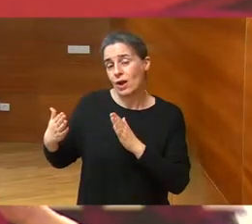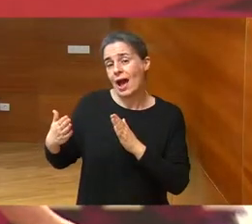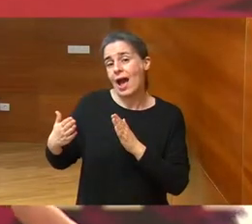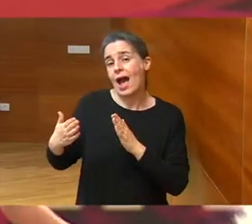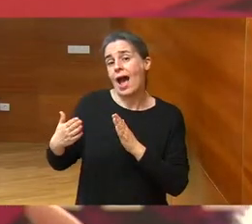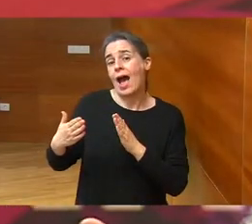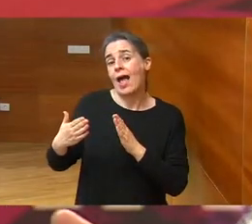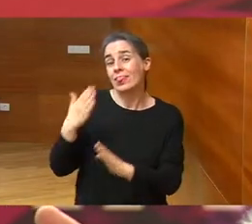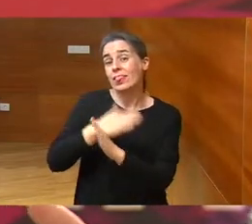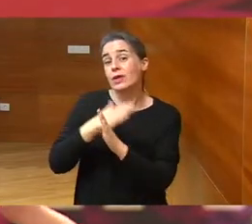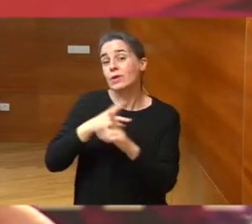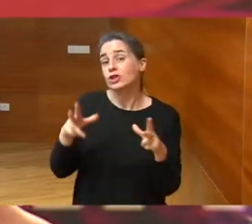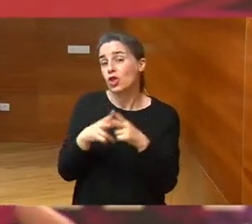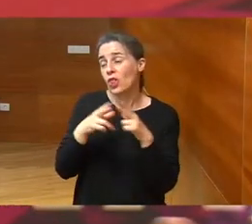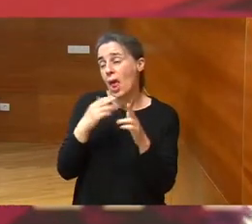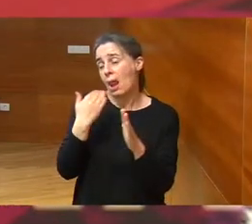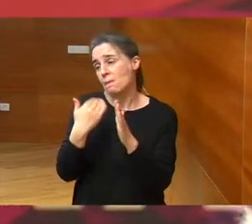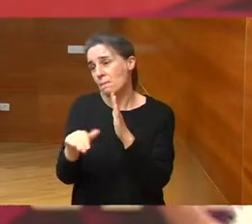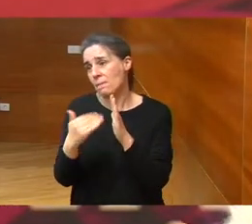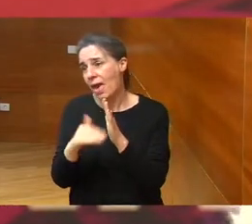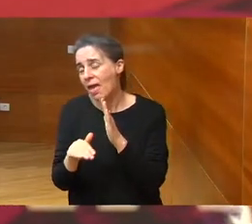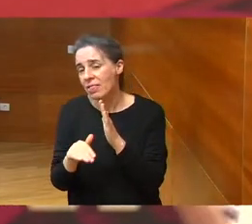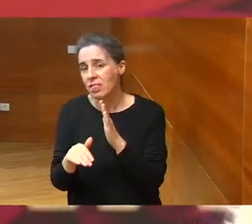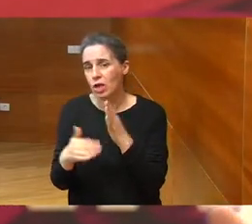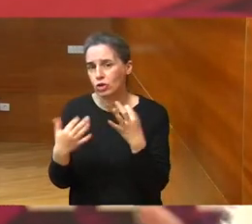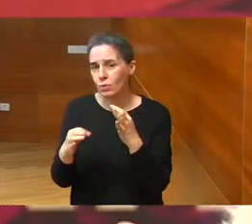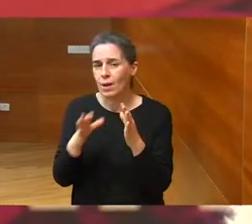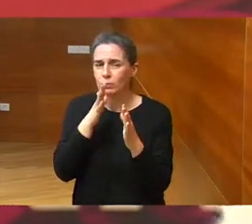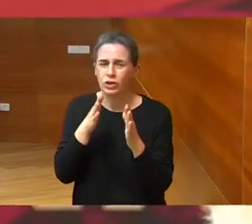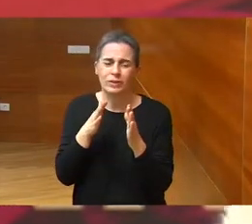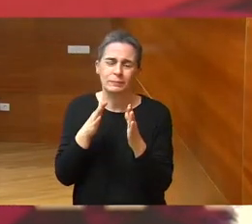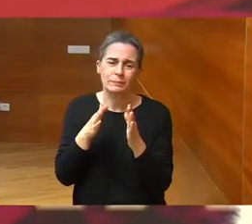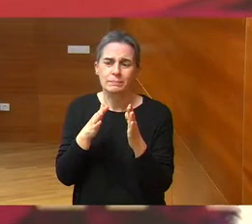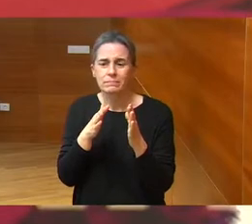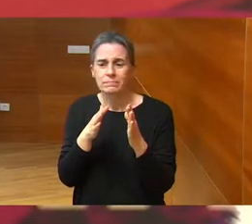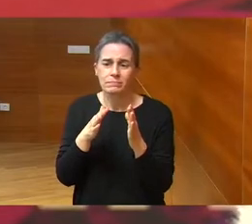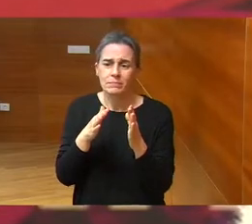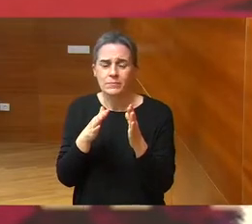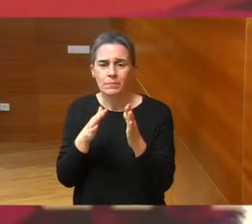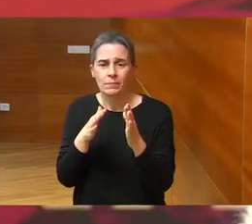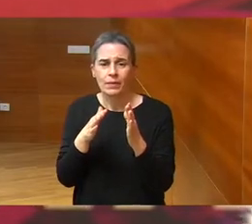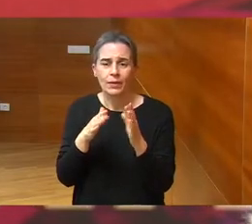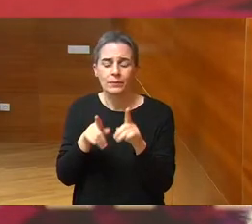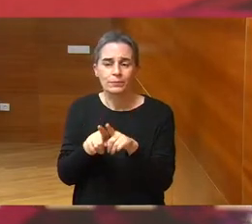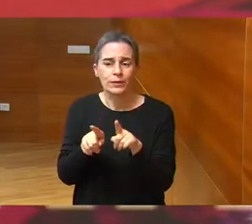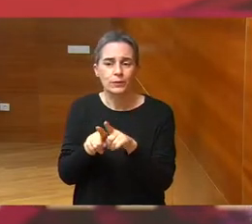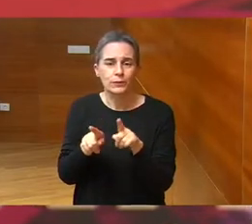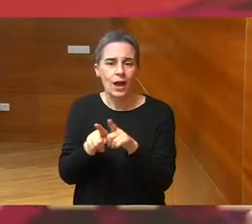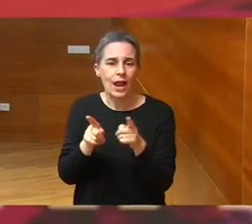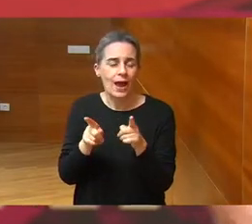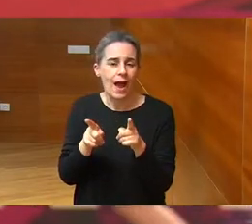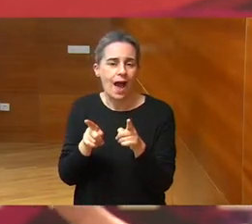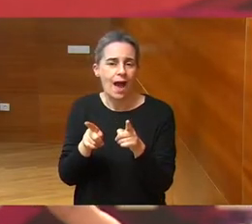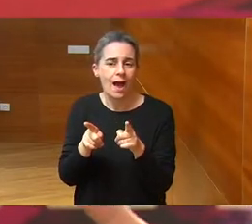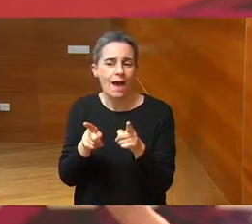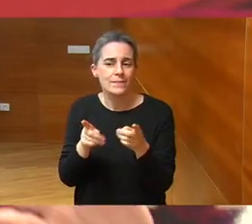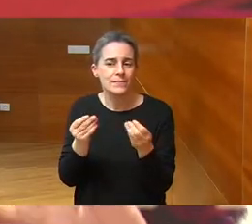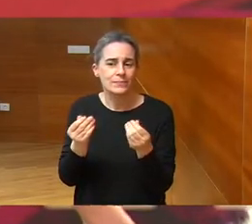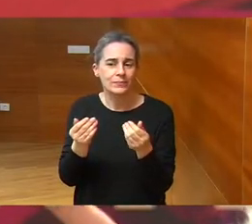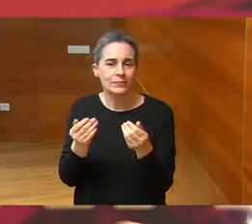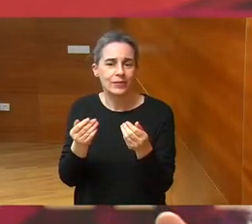porque a clase alta y vais estamos hablando de nobleza y tal como has como